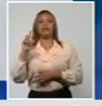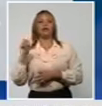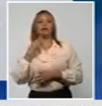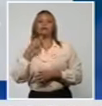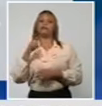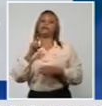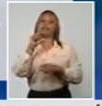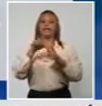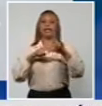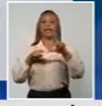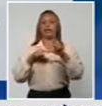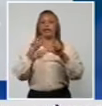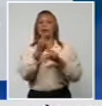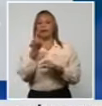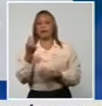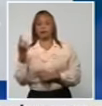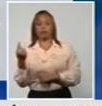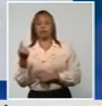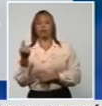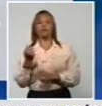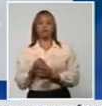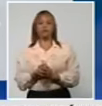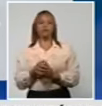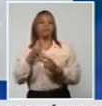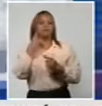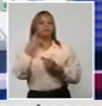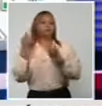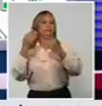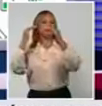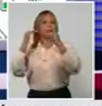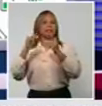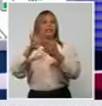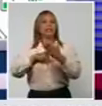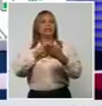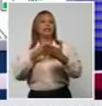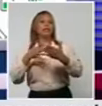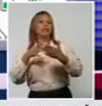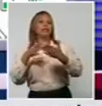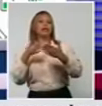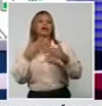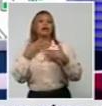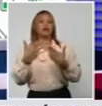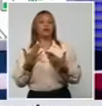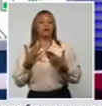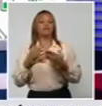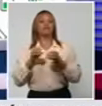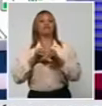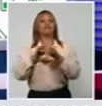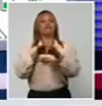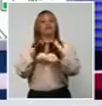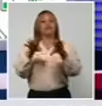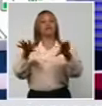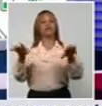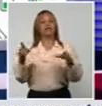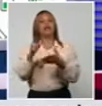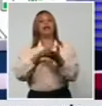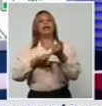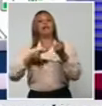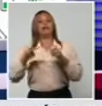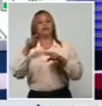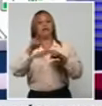1 cada uno. Como se puede apreciar en estas estadísticas, pues la dispersión de la enfermedad, sobre todo en la provincia de La